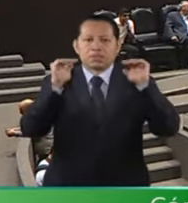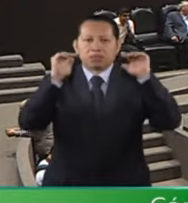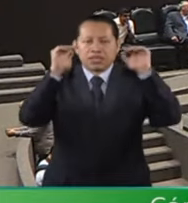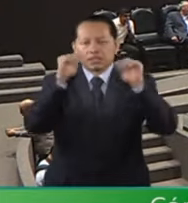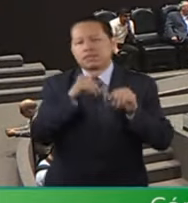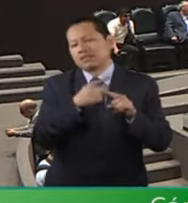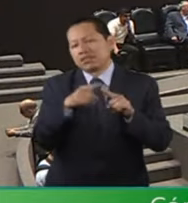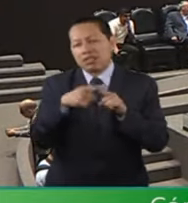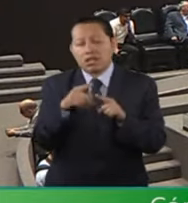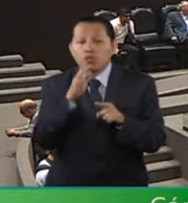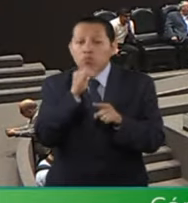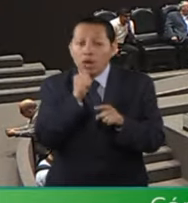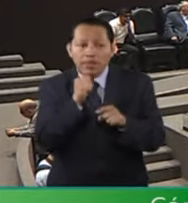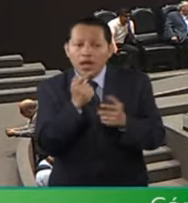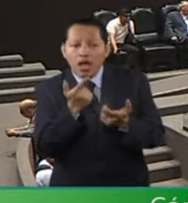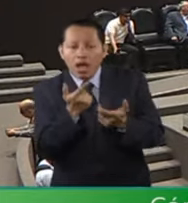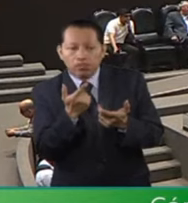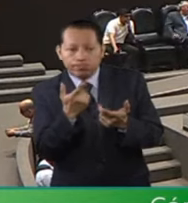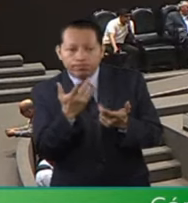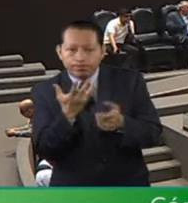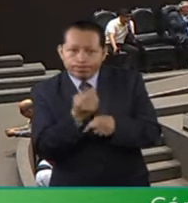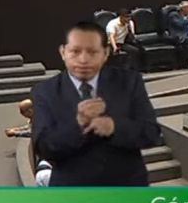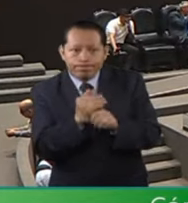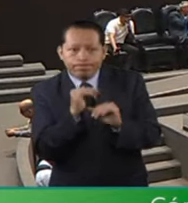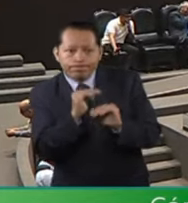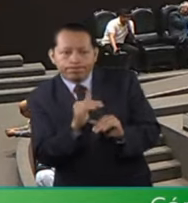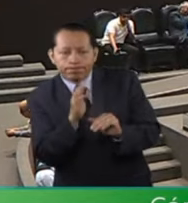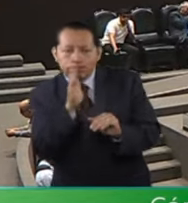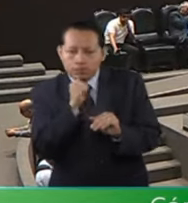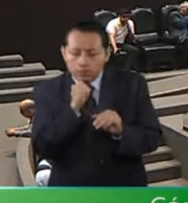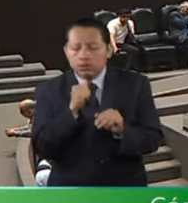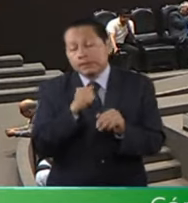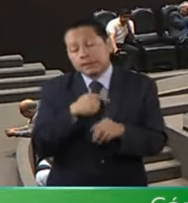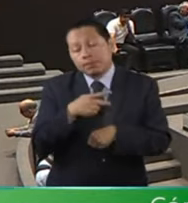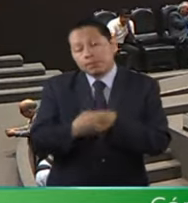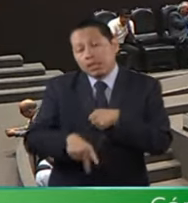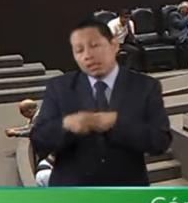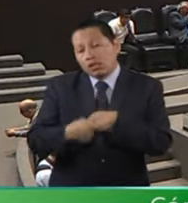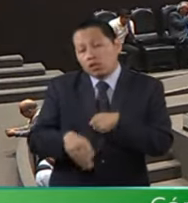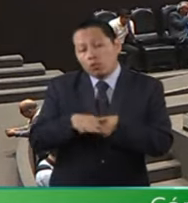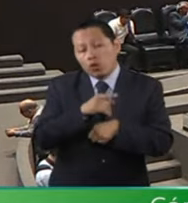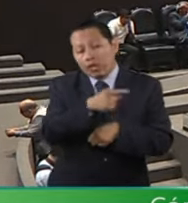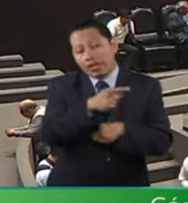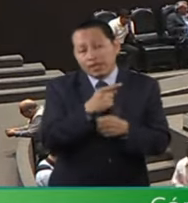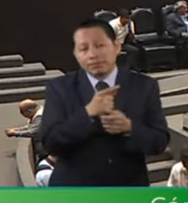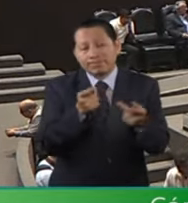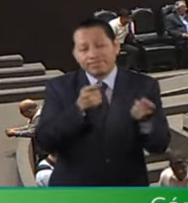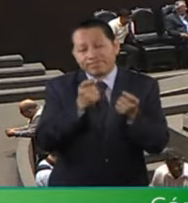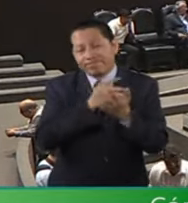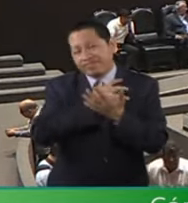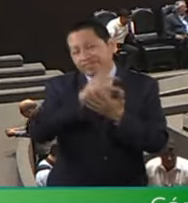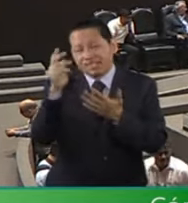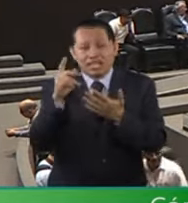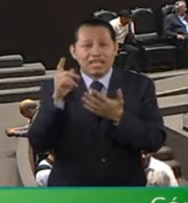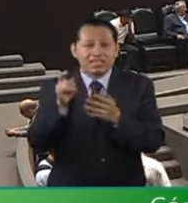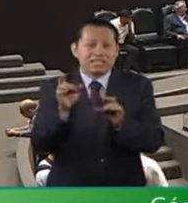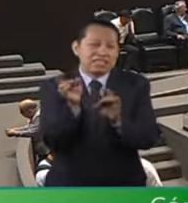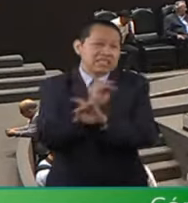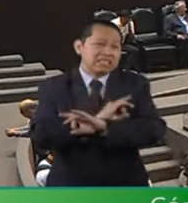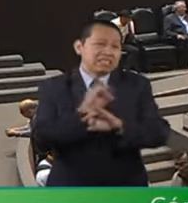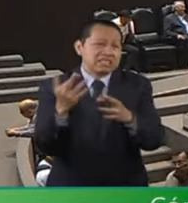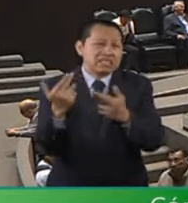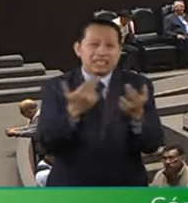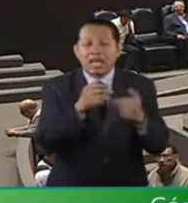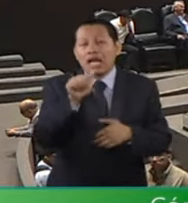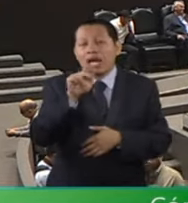detenga. Y nos arriesgamos todo a que su poder desmedido nos lleve al apocalipsis. Son unos